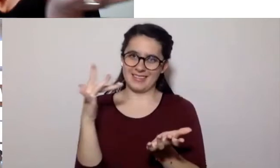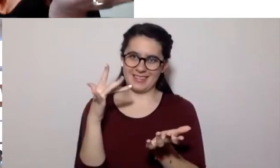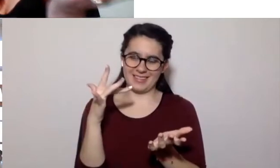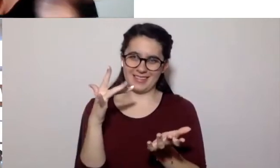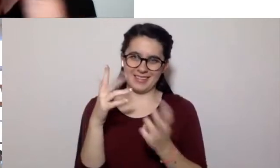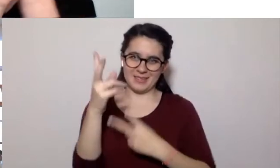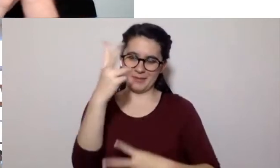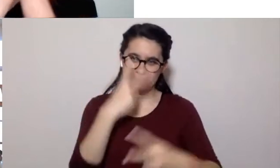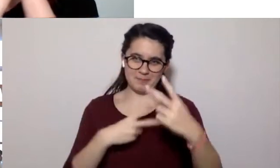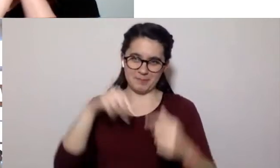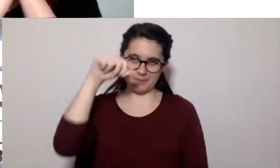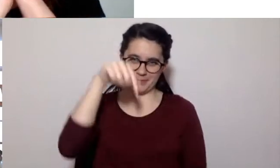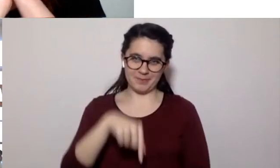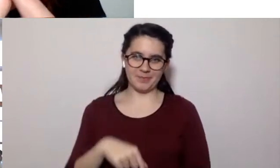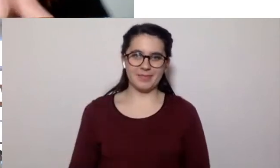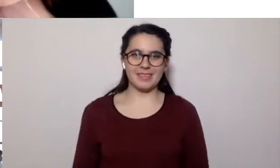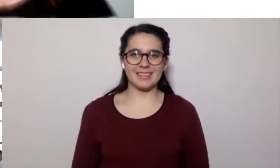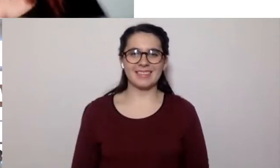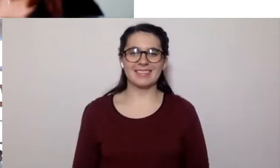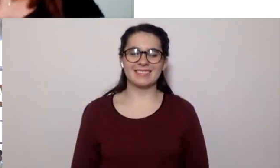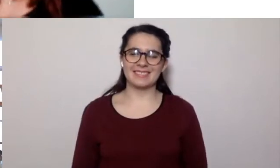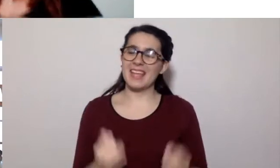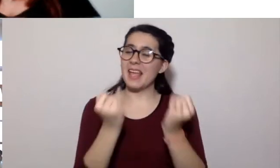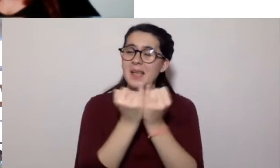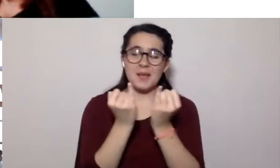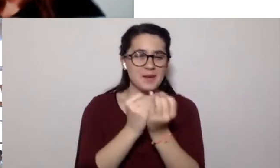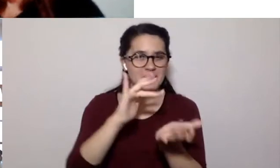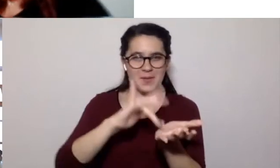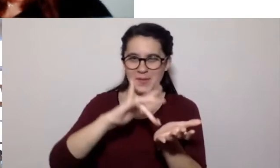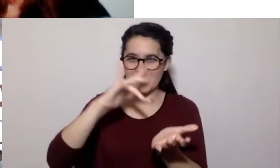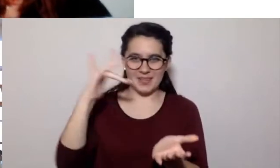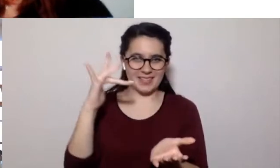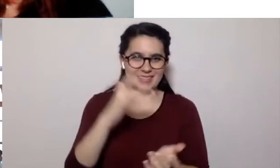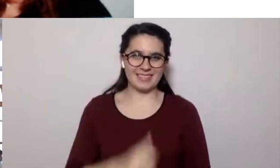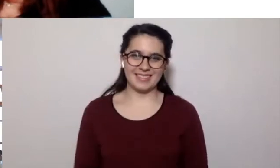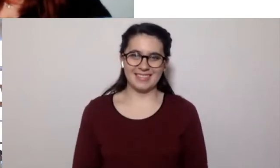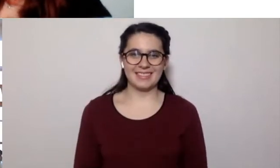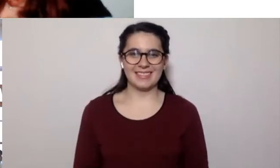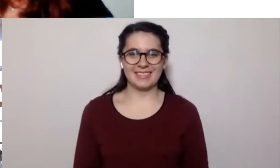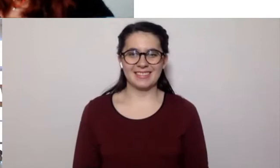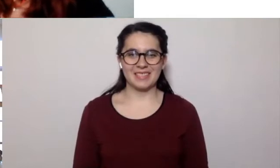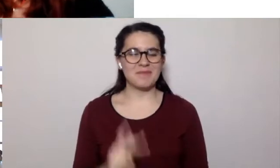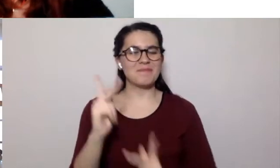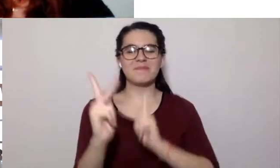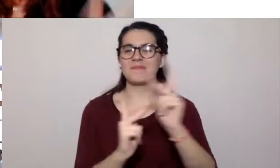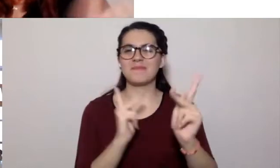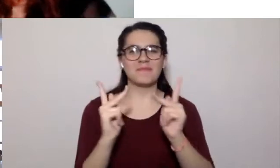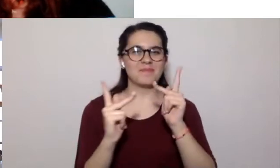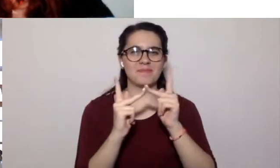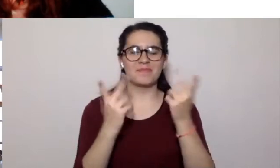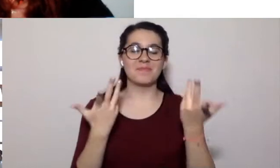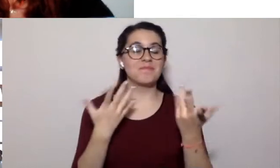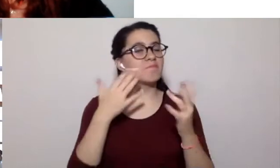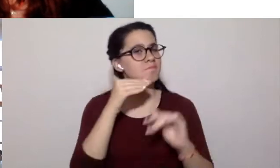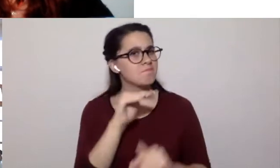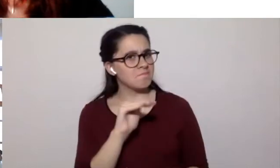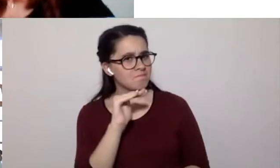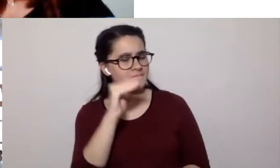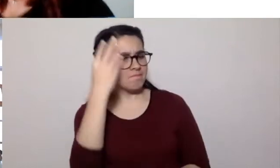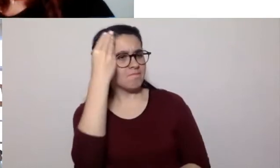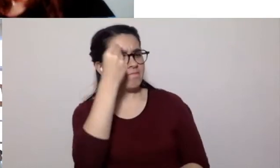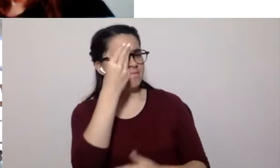aquí. Sí. Gracias a ti. Perfecto. Cielo, dices, ¿por